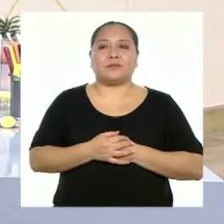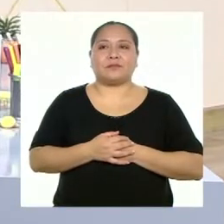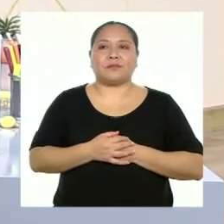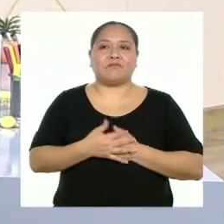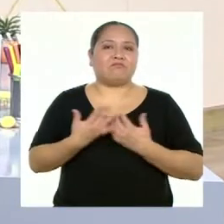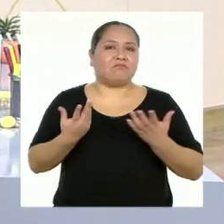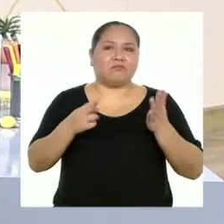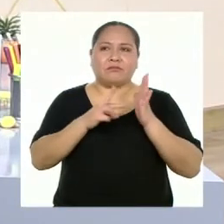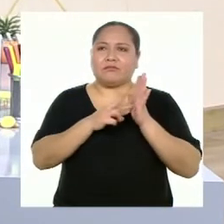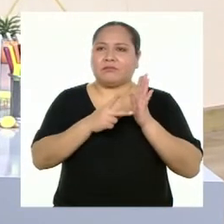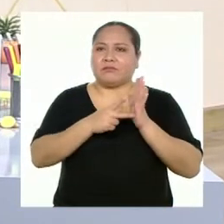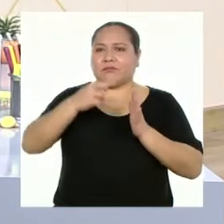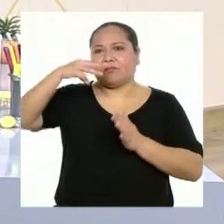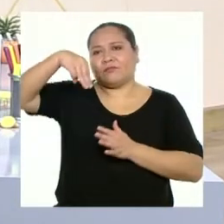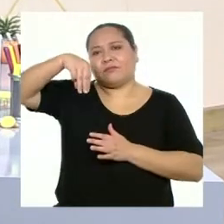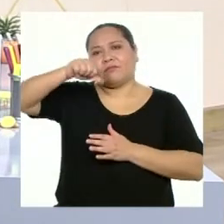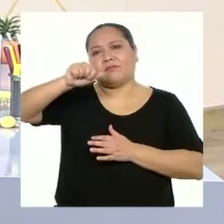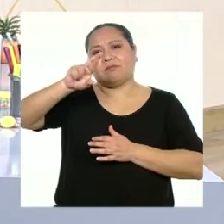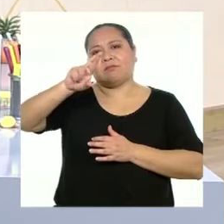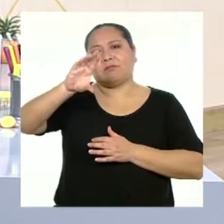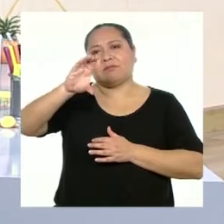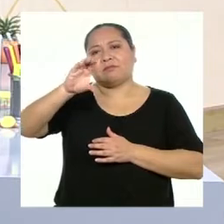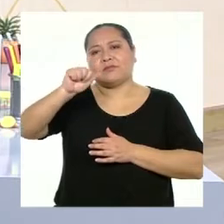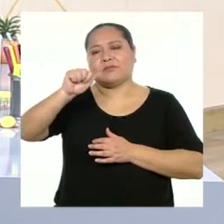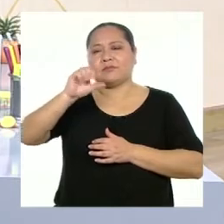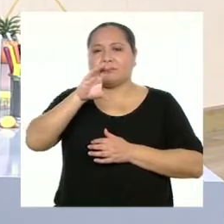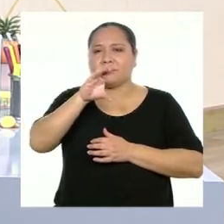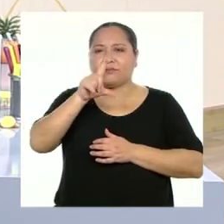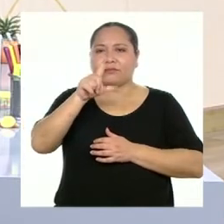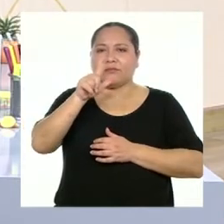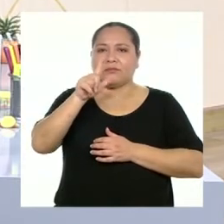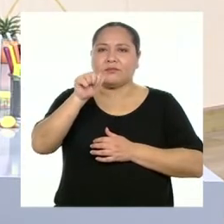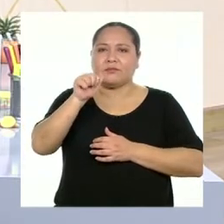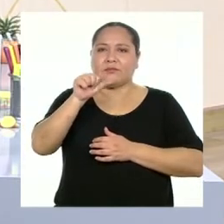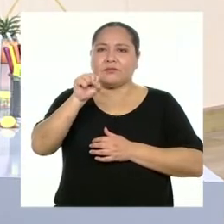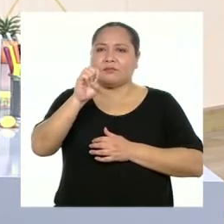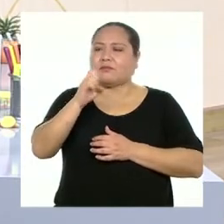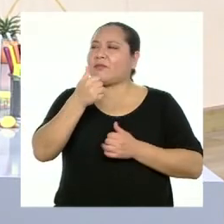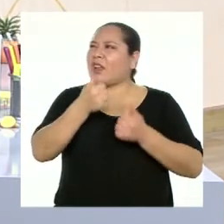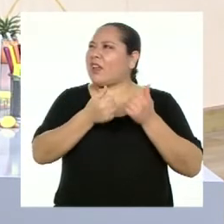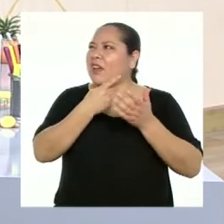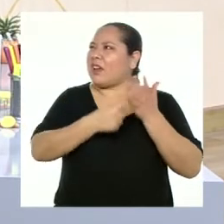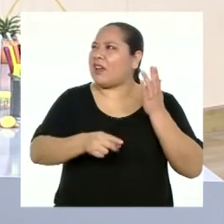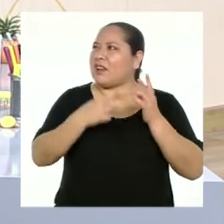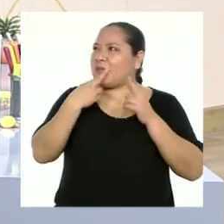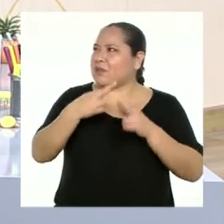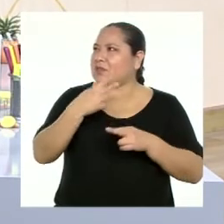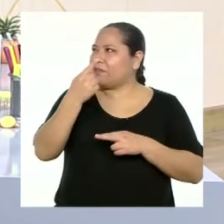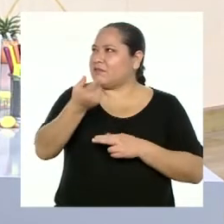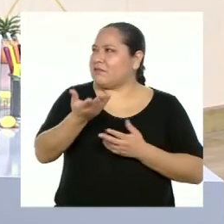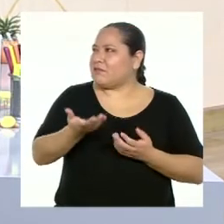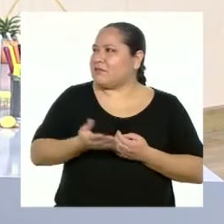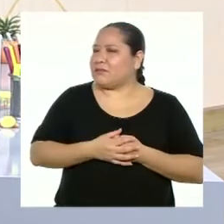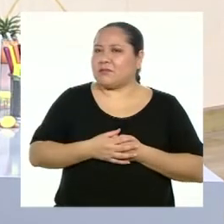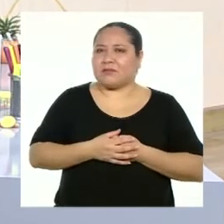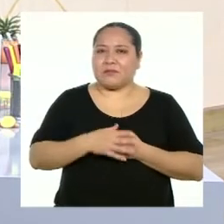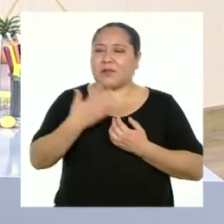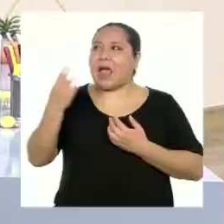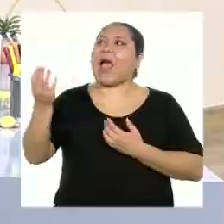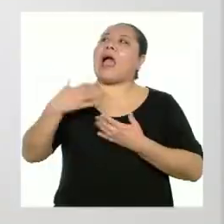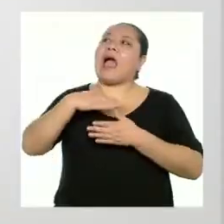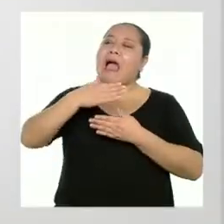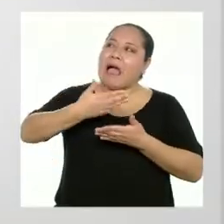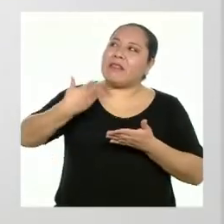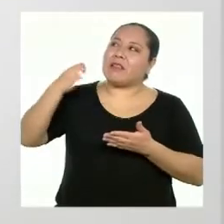¿Qué significa la marca de clase? ¿Y qué representa ese número? Pero antes que nos sople, ¿qué le parece si nos vamos a